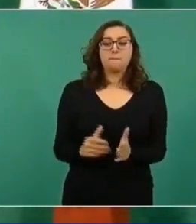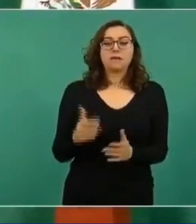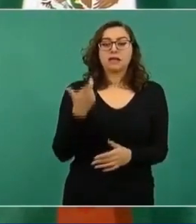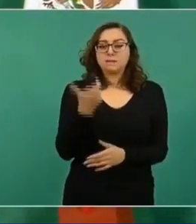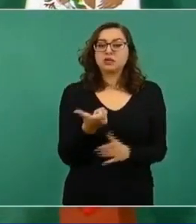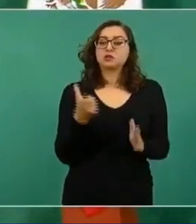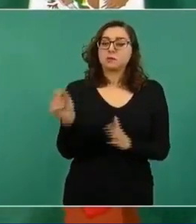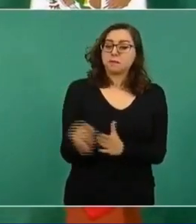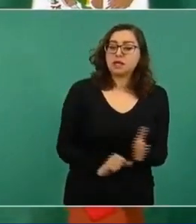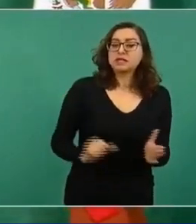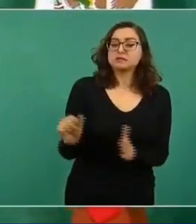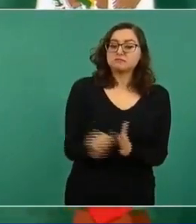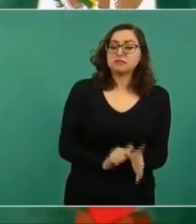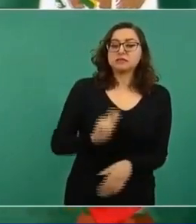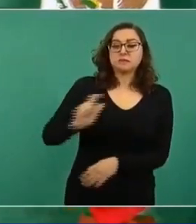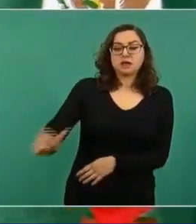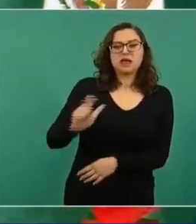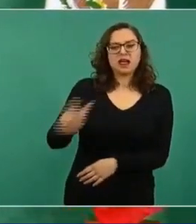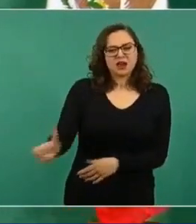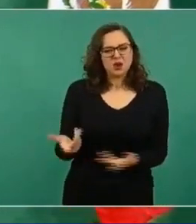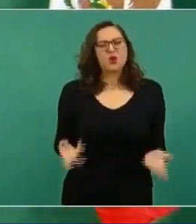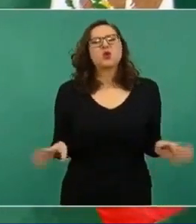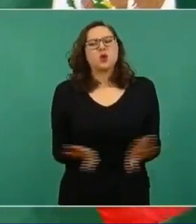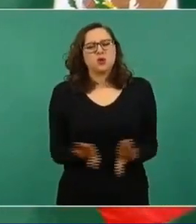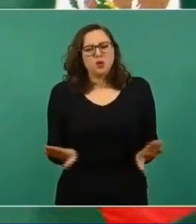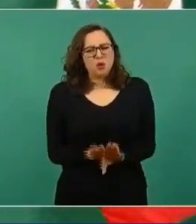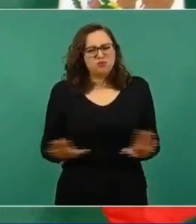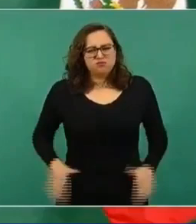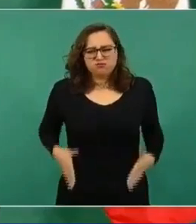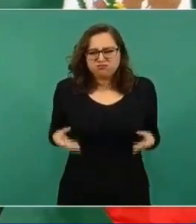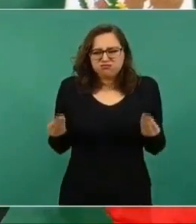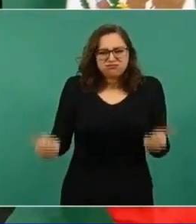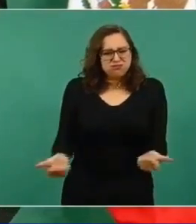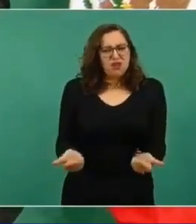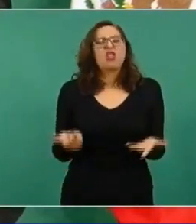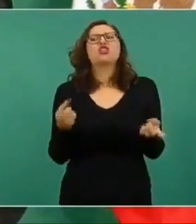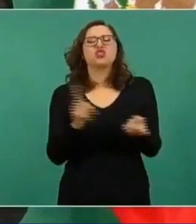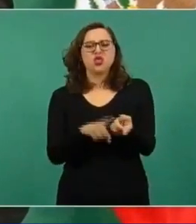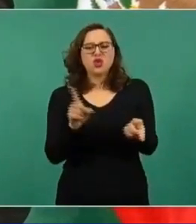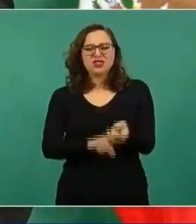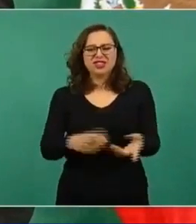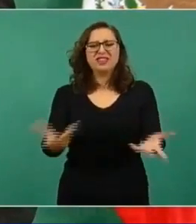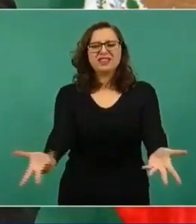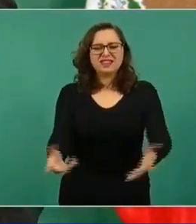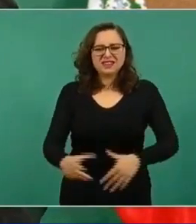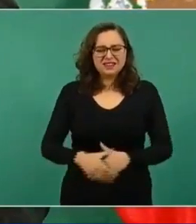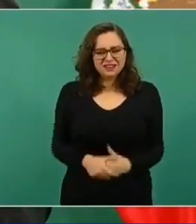mes. ¿De dónde lo va a sacar?